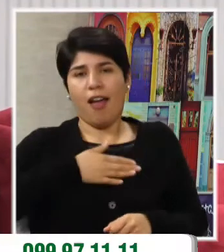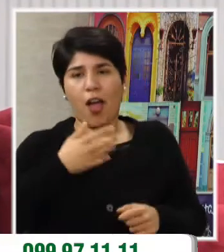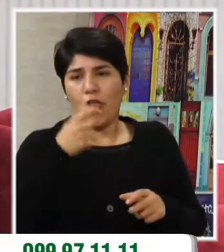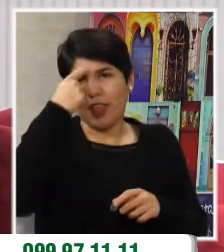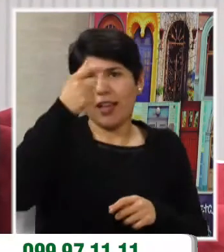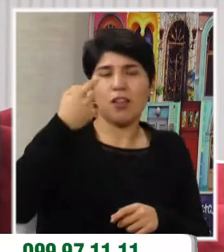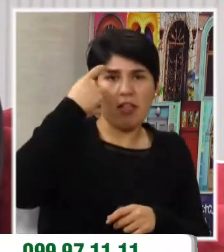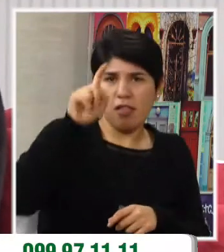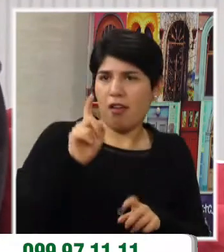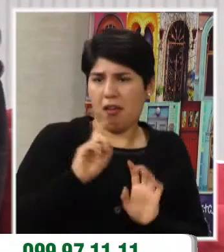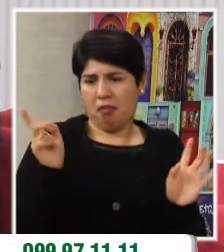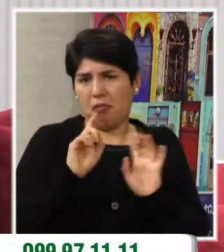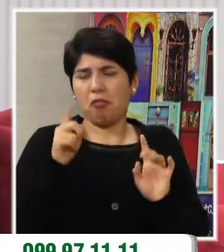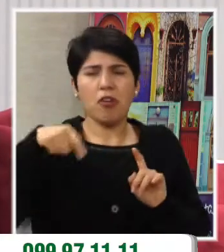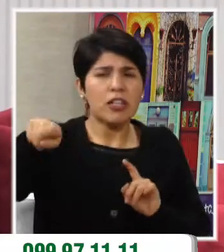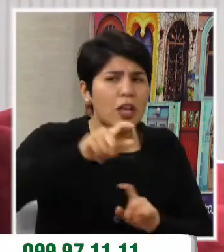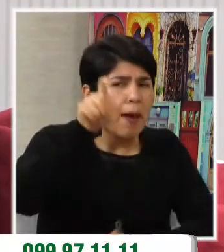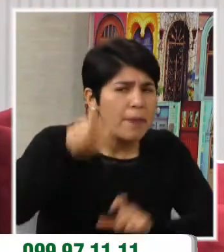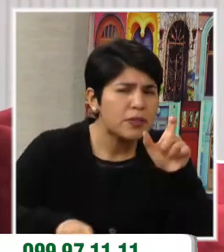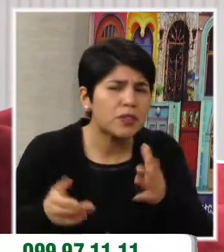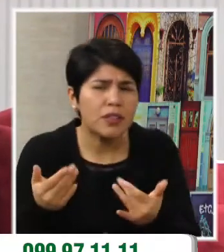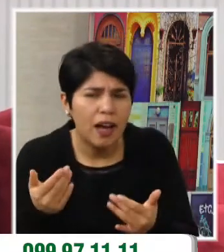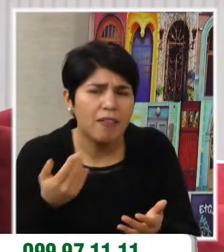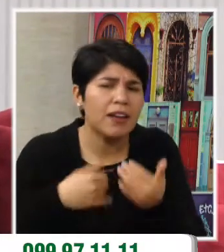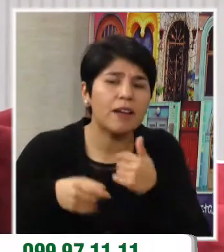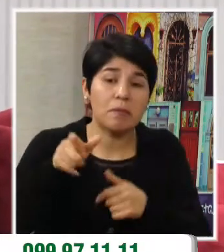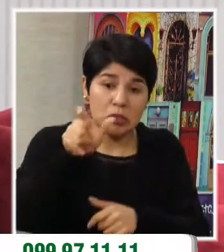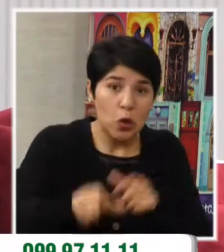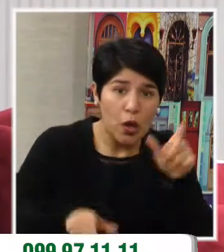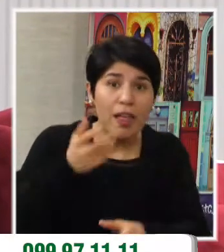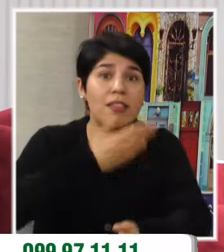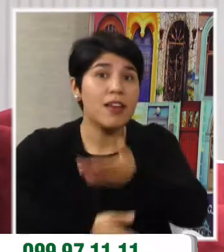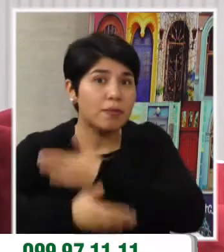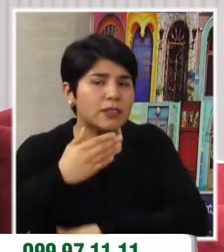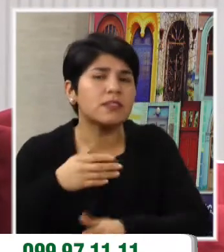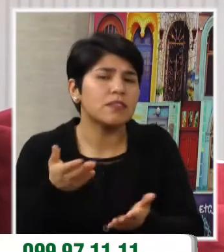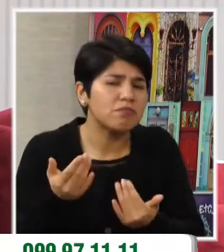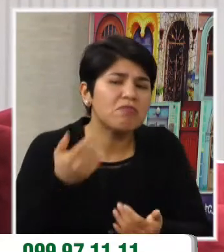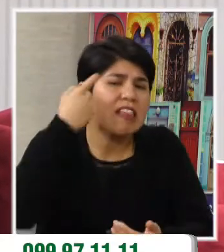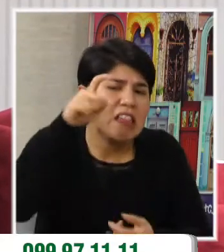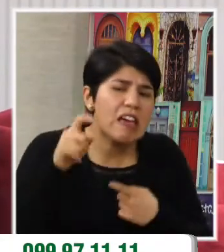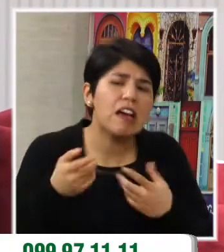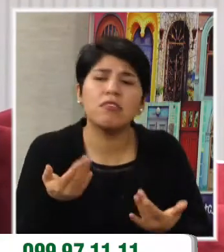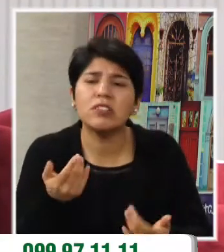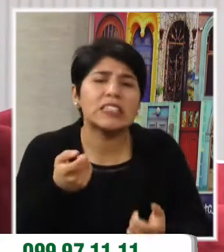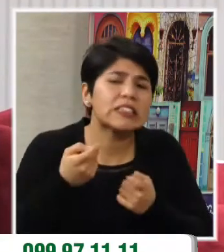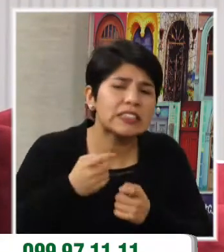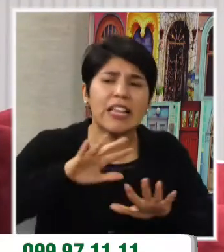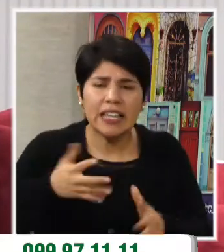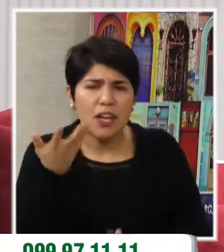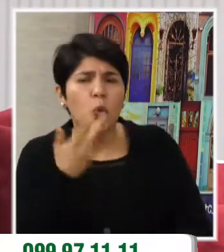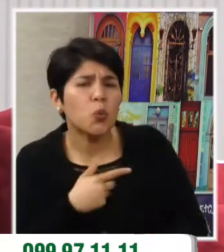técnicos a ver siempre hay que escuchar a la persona en situación de discapacidad a ver qué necesita que le